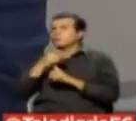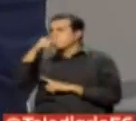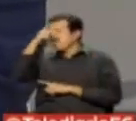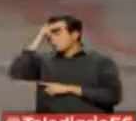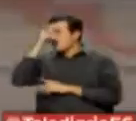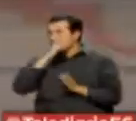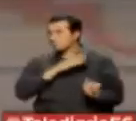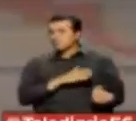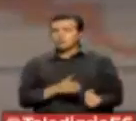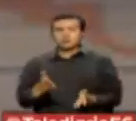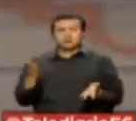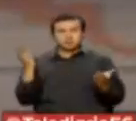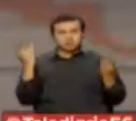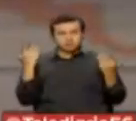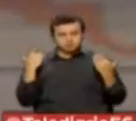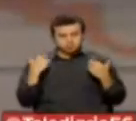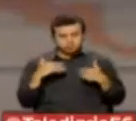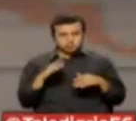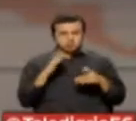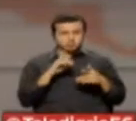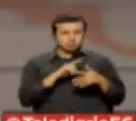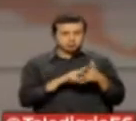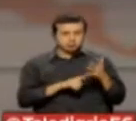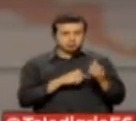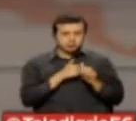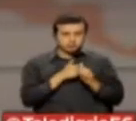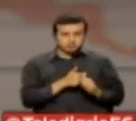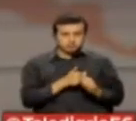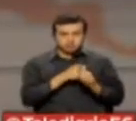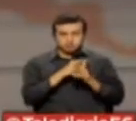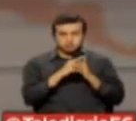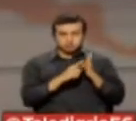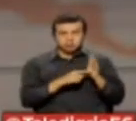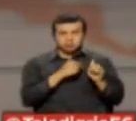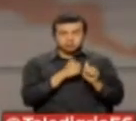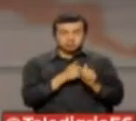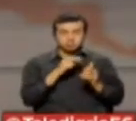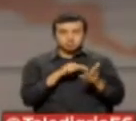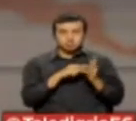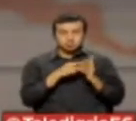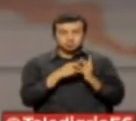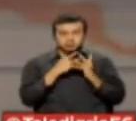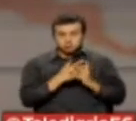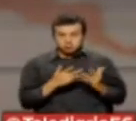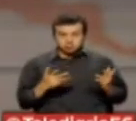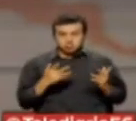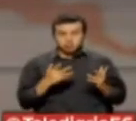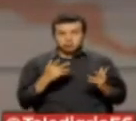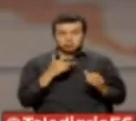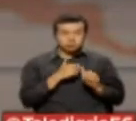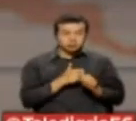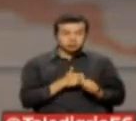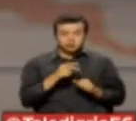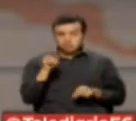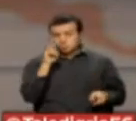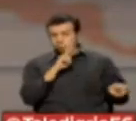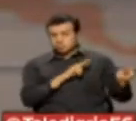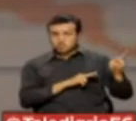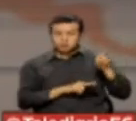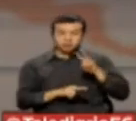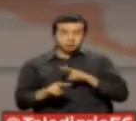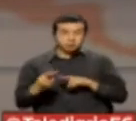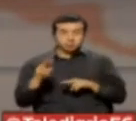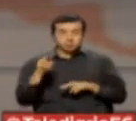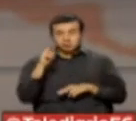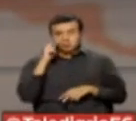perú ha logrado por un lado seguimiento nominal eso quiere decir que en lugar de hacer seguimiento monitoreo y monitoreo